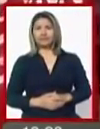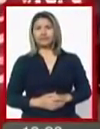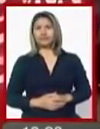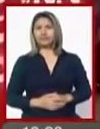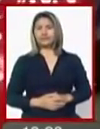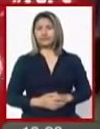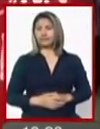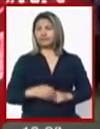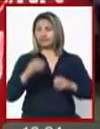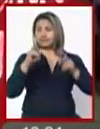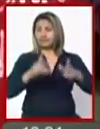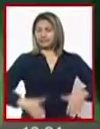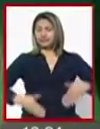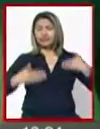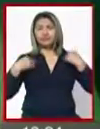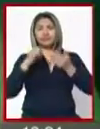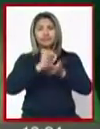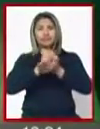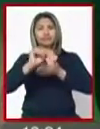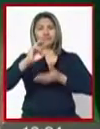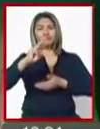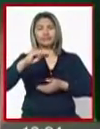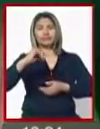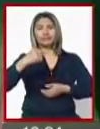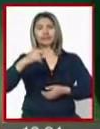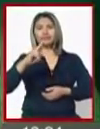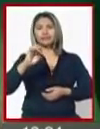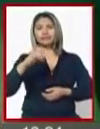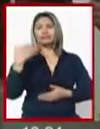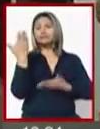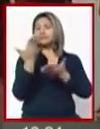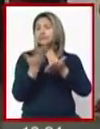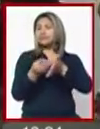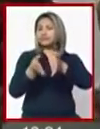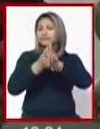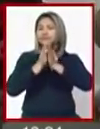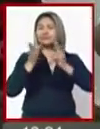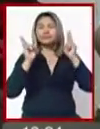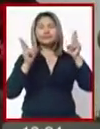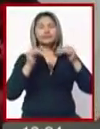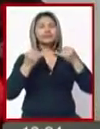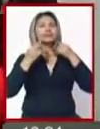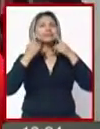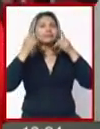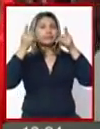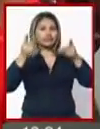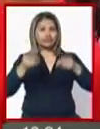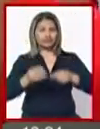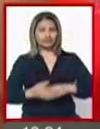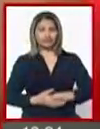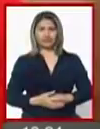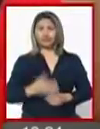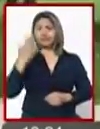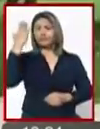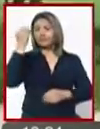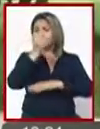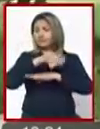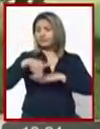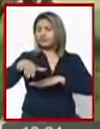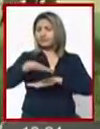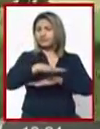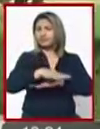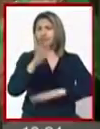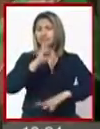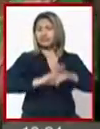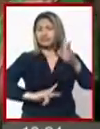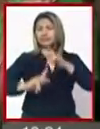Ellos son comunarios de San Miguel de Velasco. Llegaron hasta la ciudad para pedir celeridad en la denuncia que han realizado por avasallamiento de parte